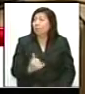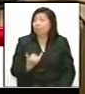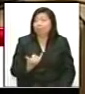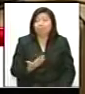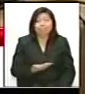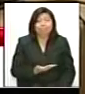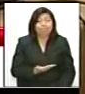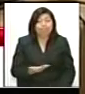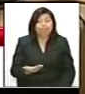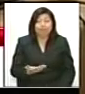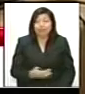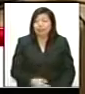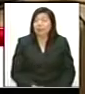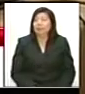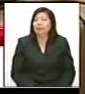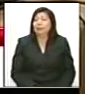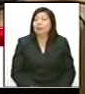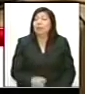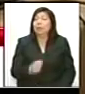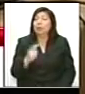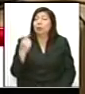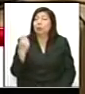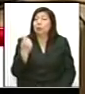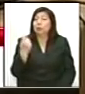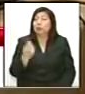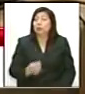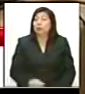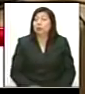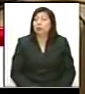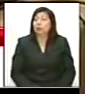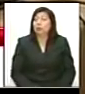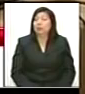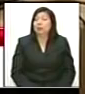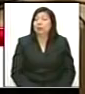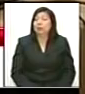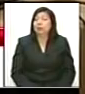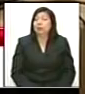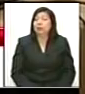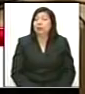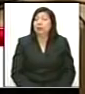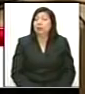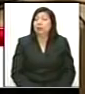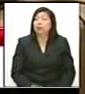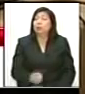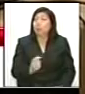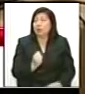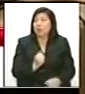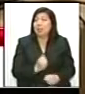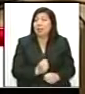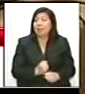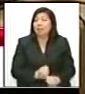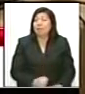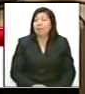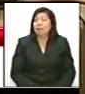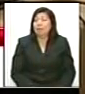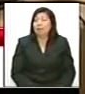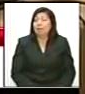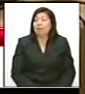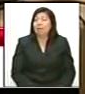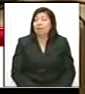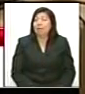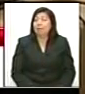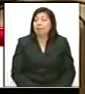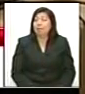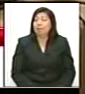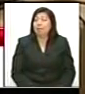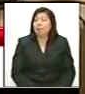todavía, porque los trujillanos o los que están en las autoridades policiales de Trujillo están haciendo su labor. Bueno, hay que darles un tiempo,